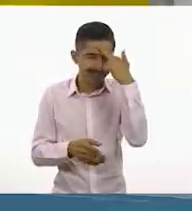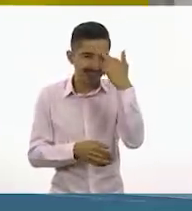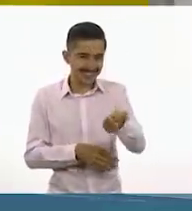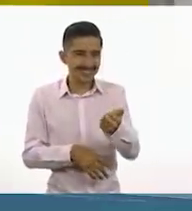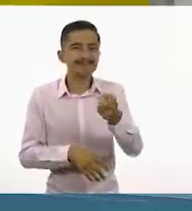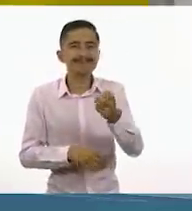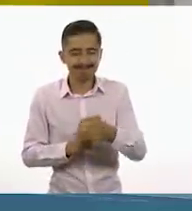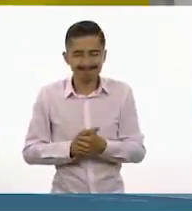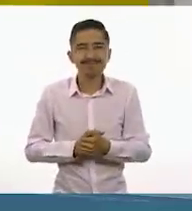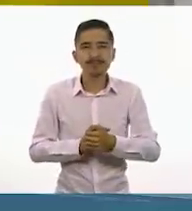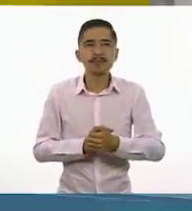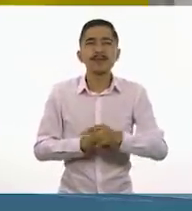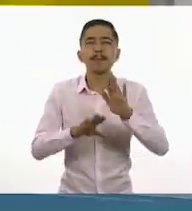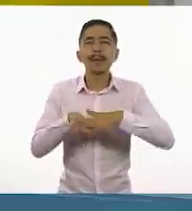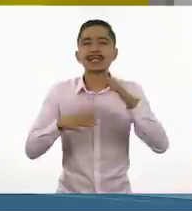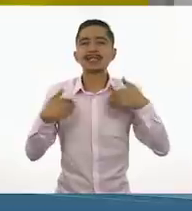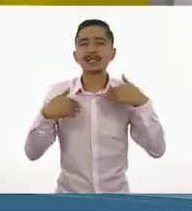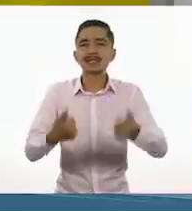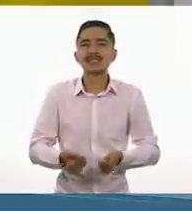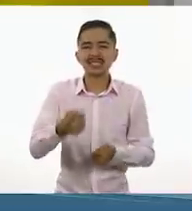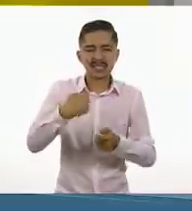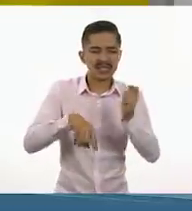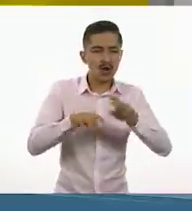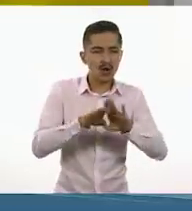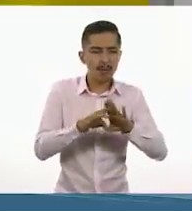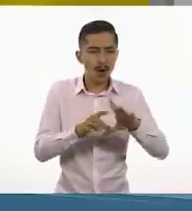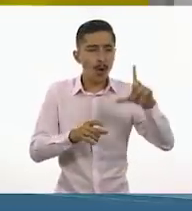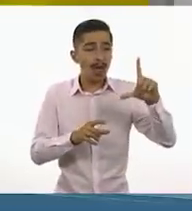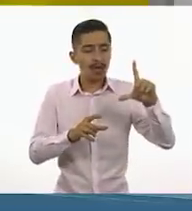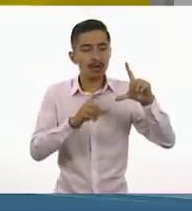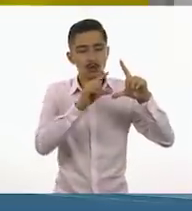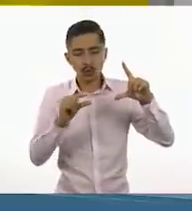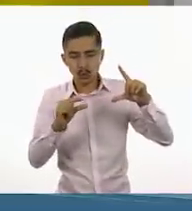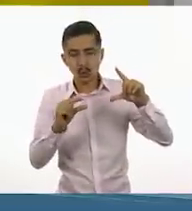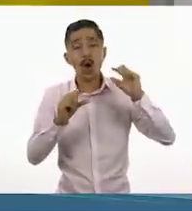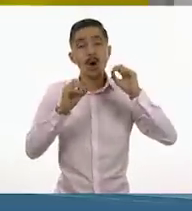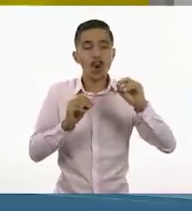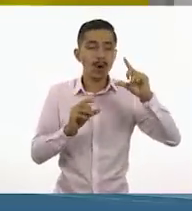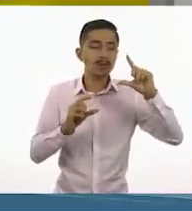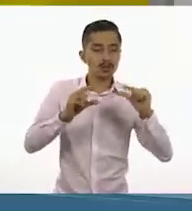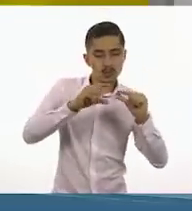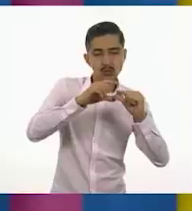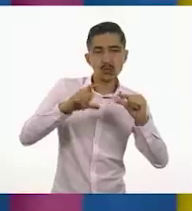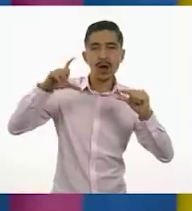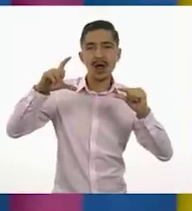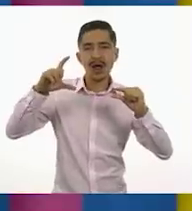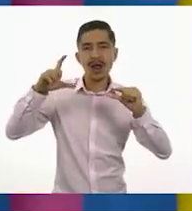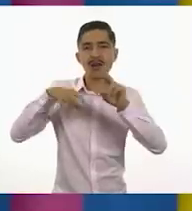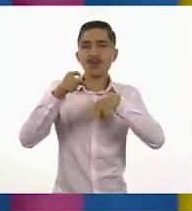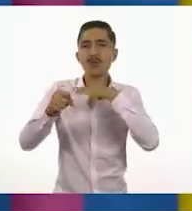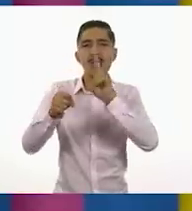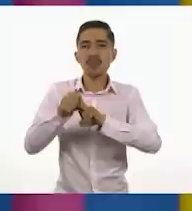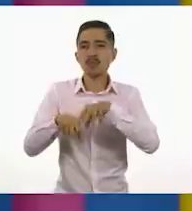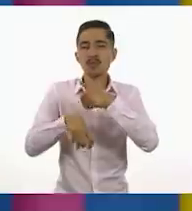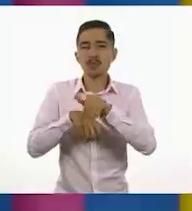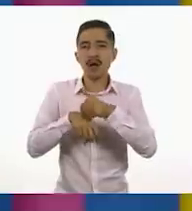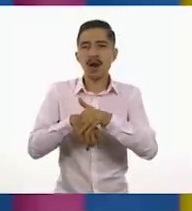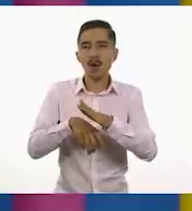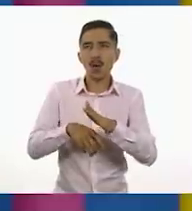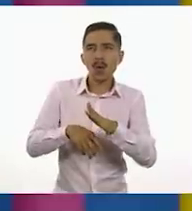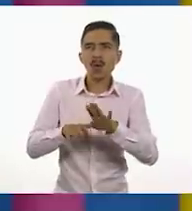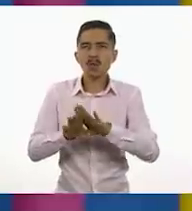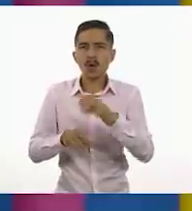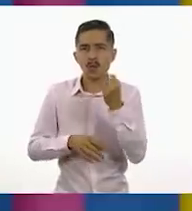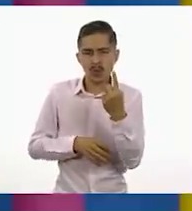Además, para facilitar la comprensión de la escala, generalmente usamos números naturales. O sea, como el